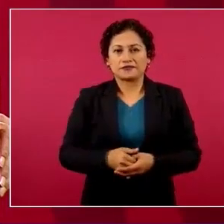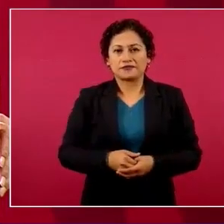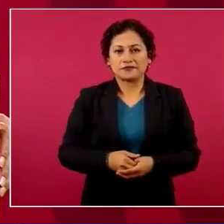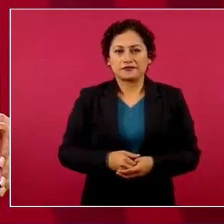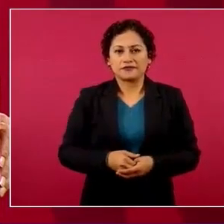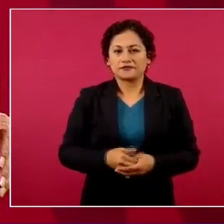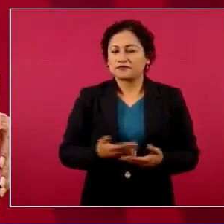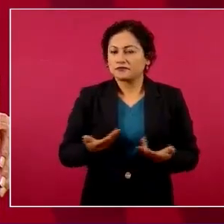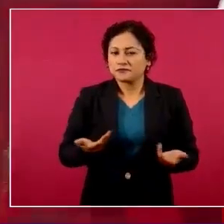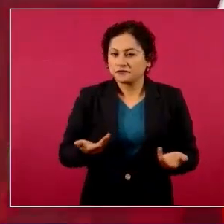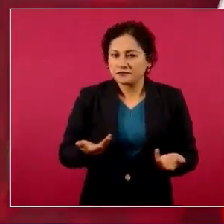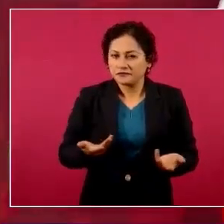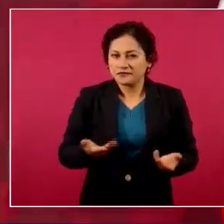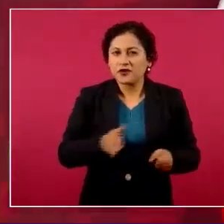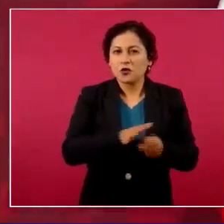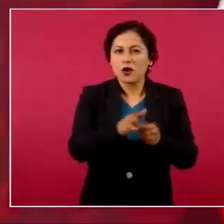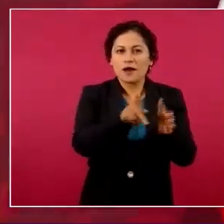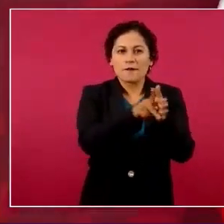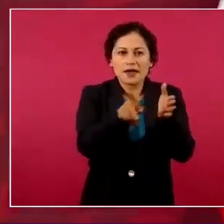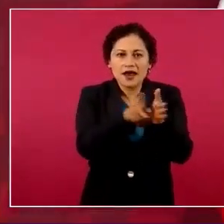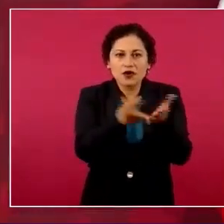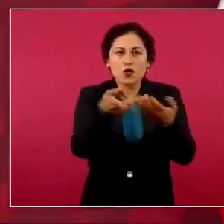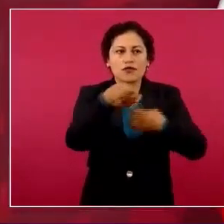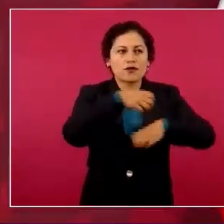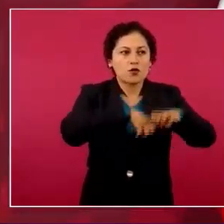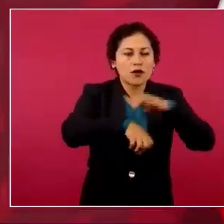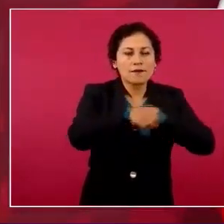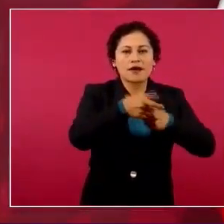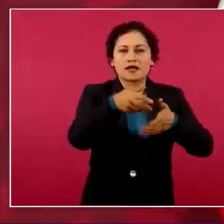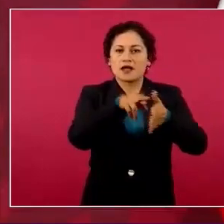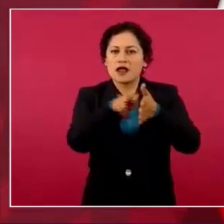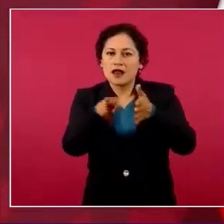de los principales periódicos de la capital